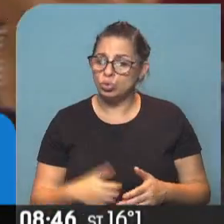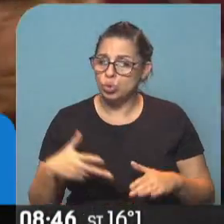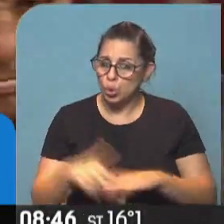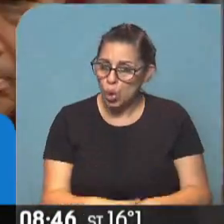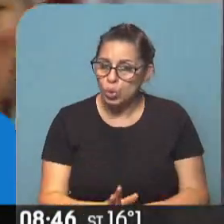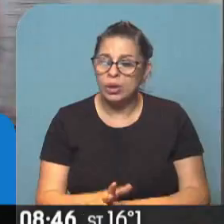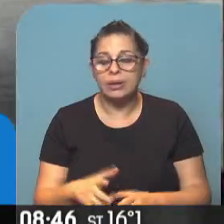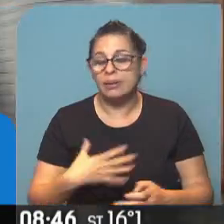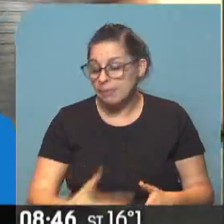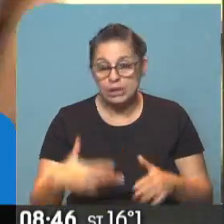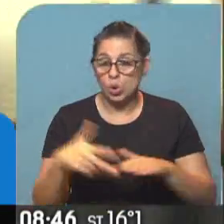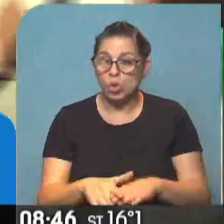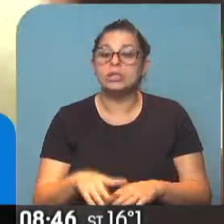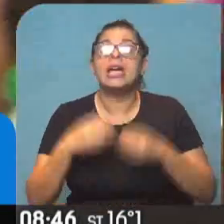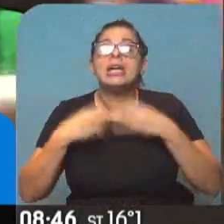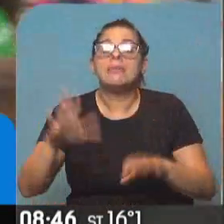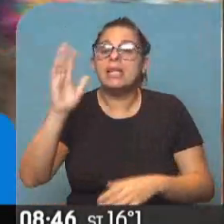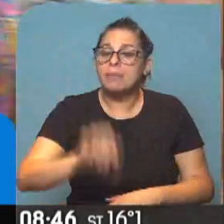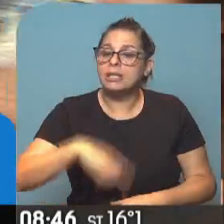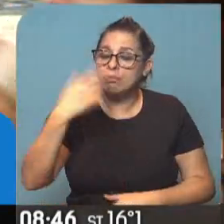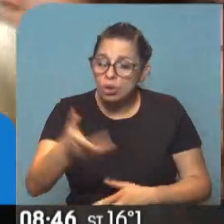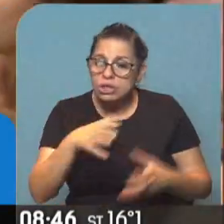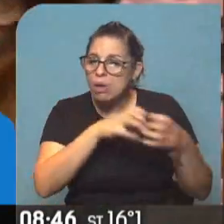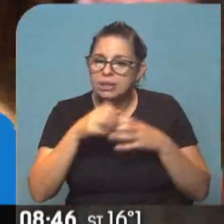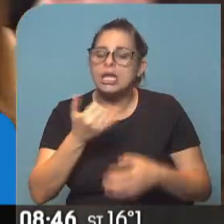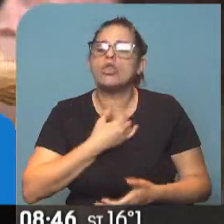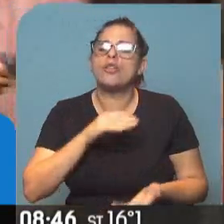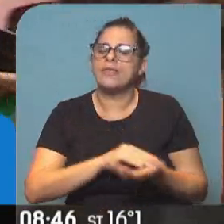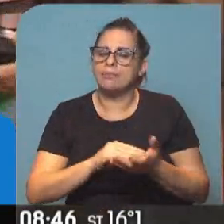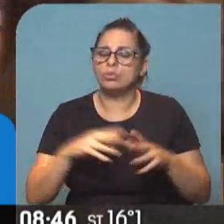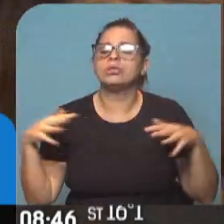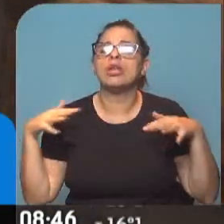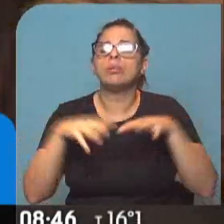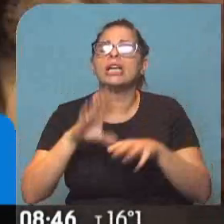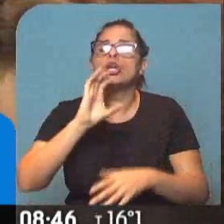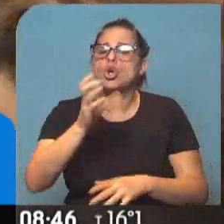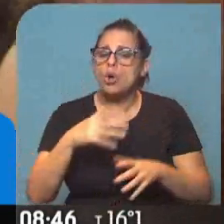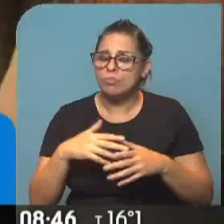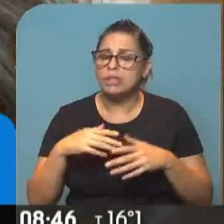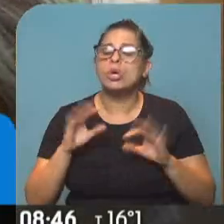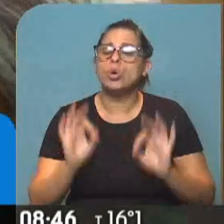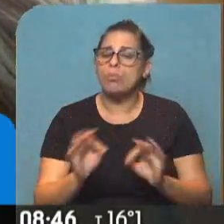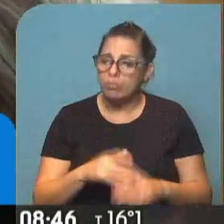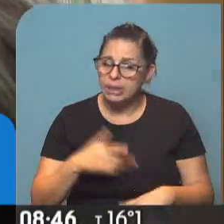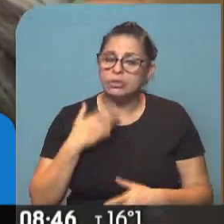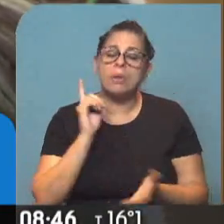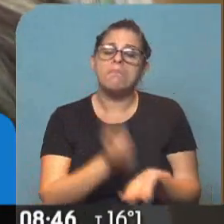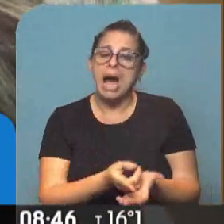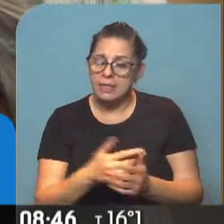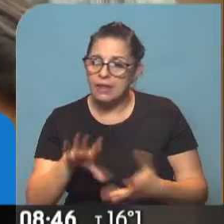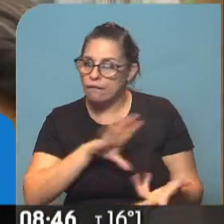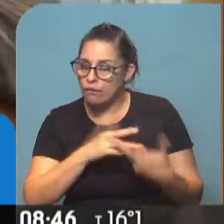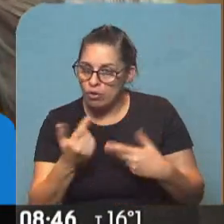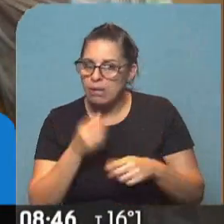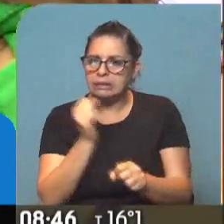empezarán a ser tratados este martes en la Cámara de Diputados. Será en un plenario de comisiones donde se establecerá la